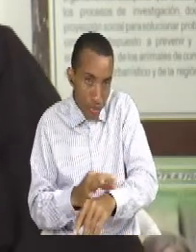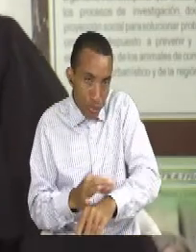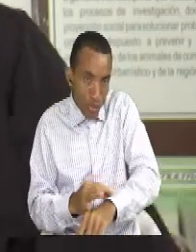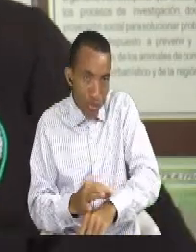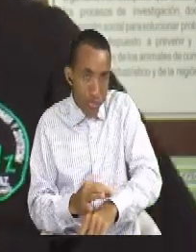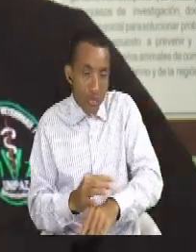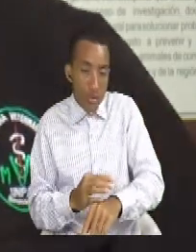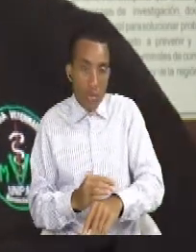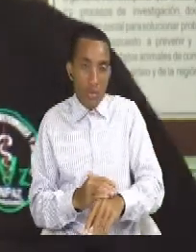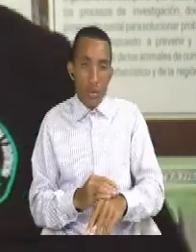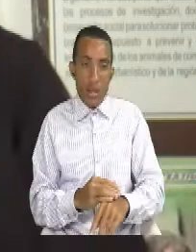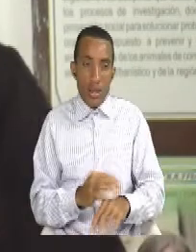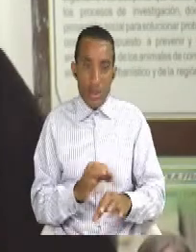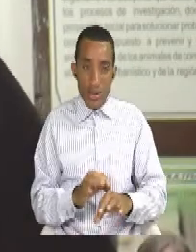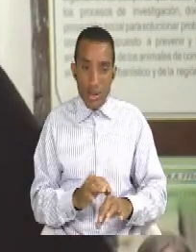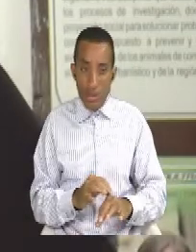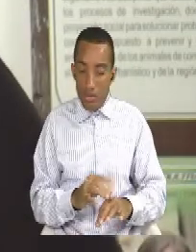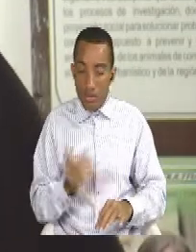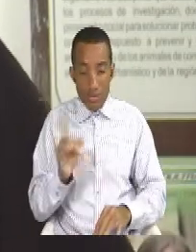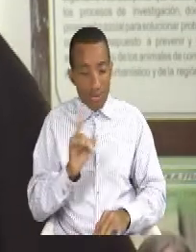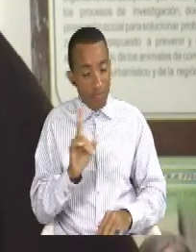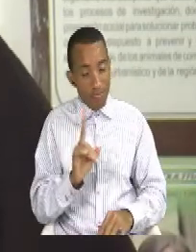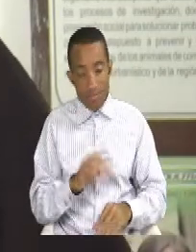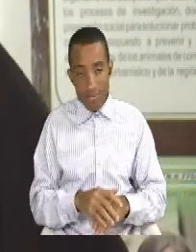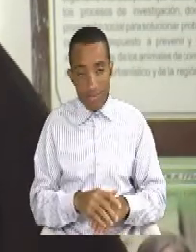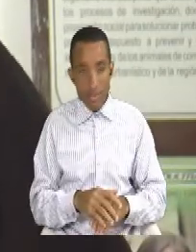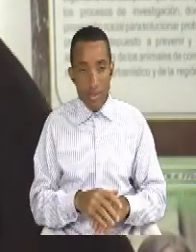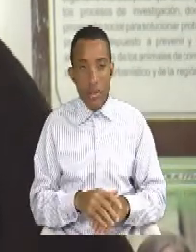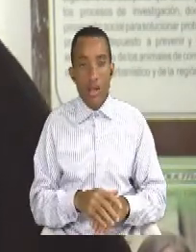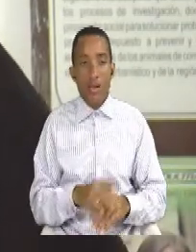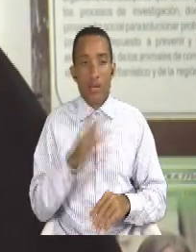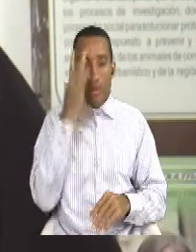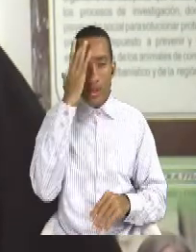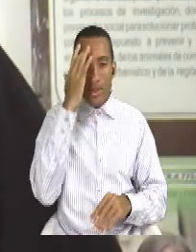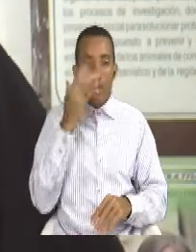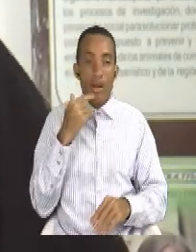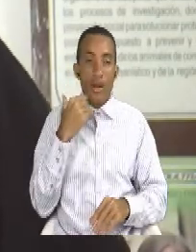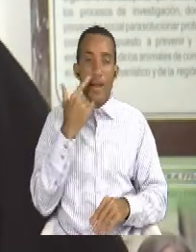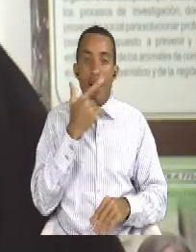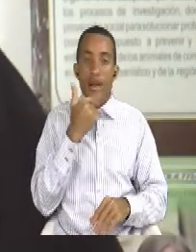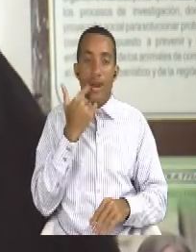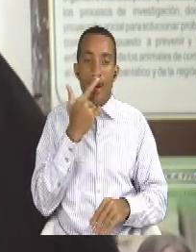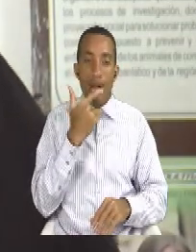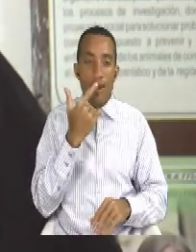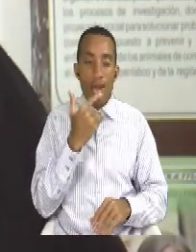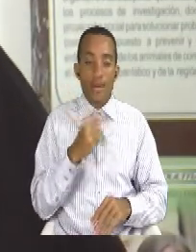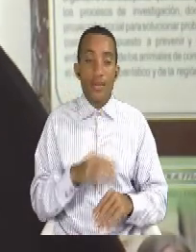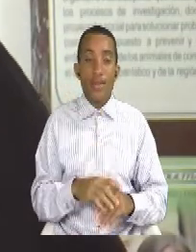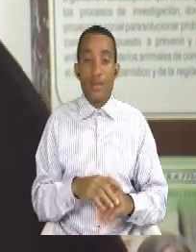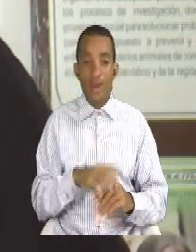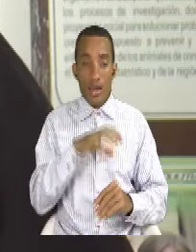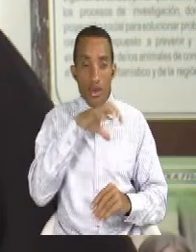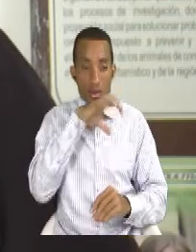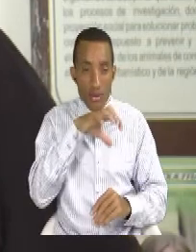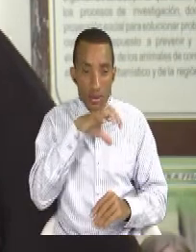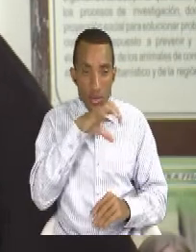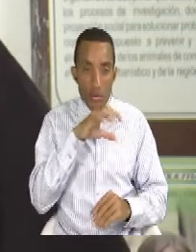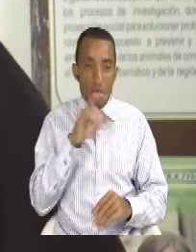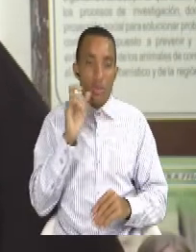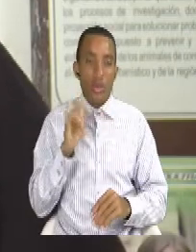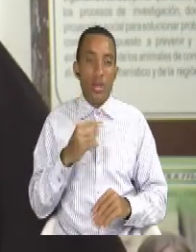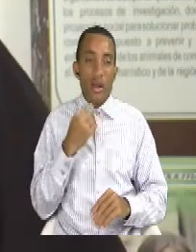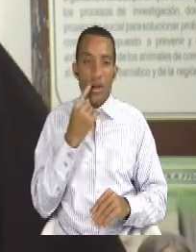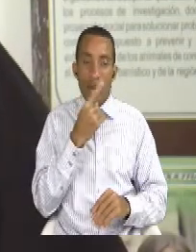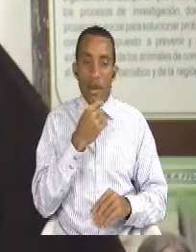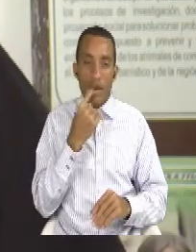no es lo más indicado. ¿Por qué? Porque a nivel de la boca, en los animales, en nuestras mascotas, se genera